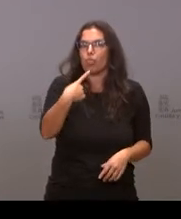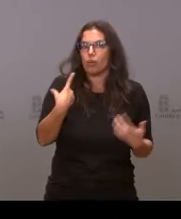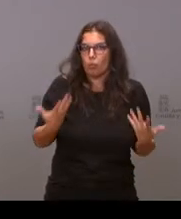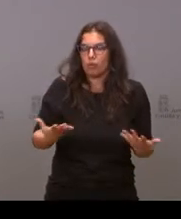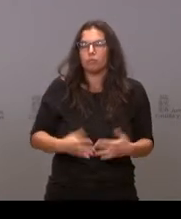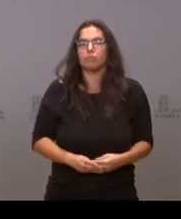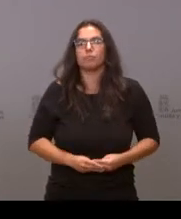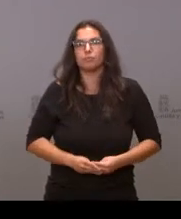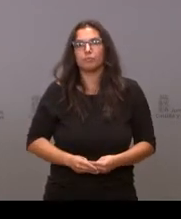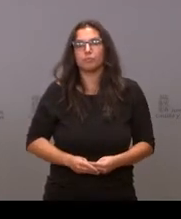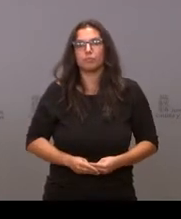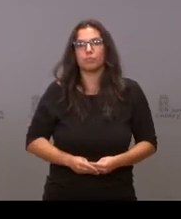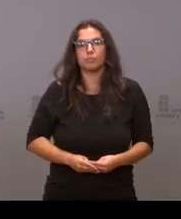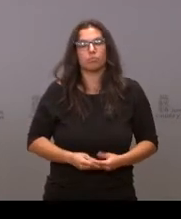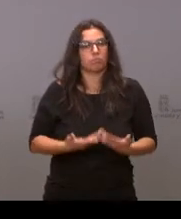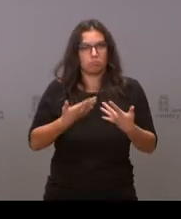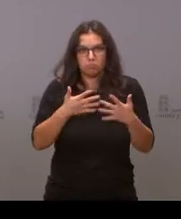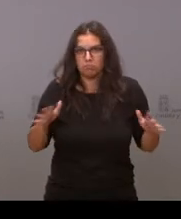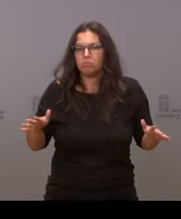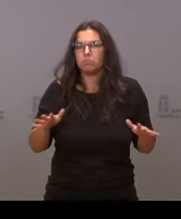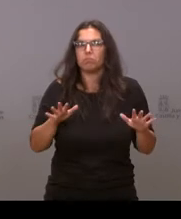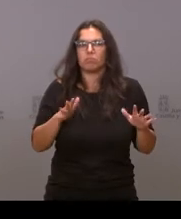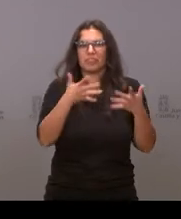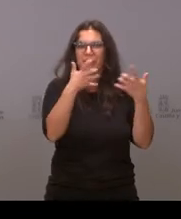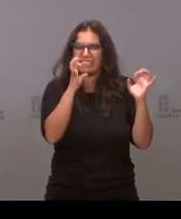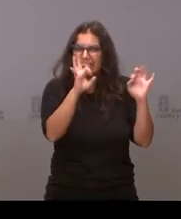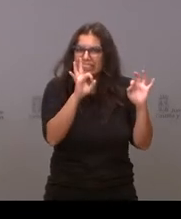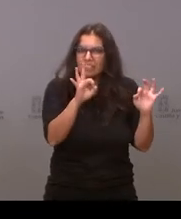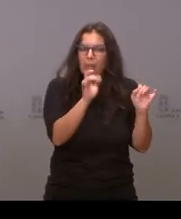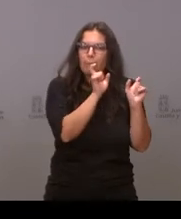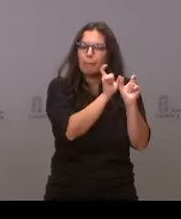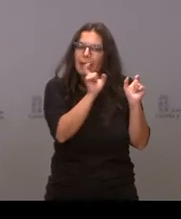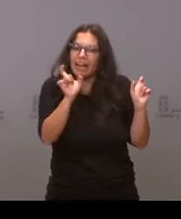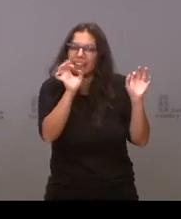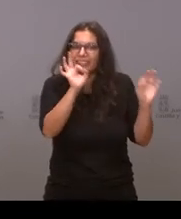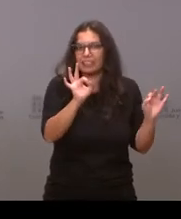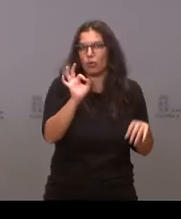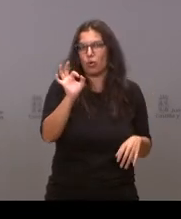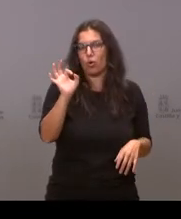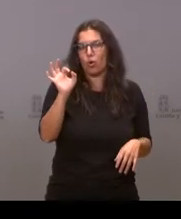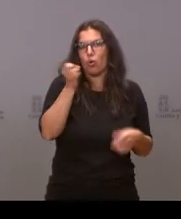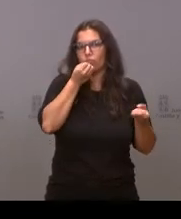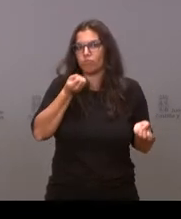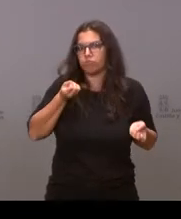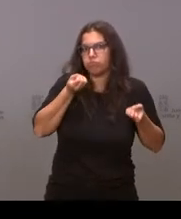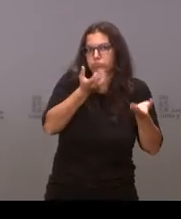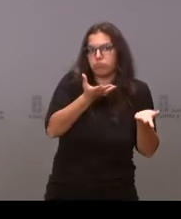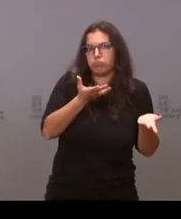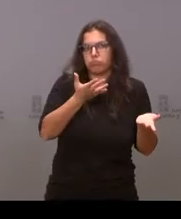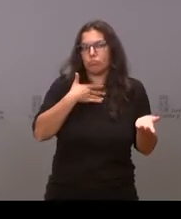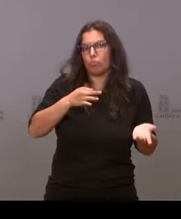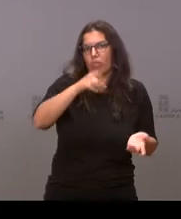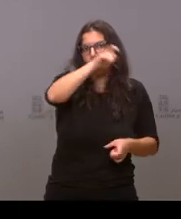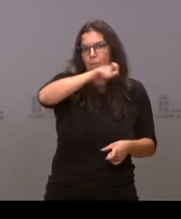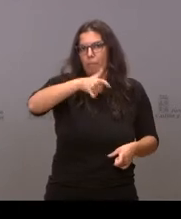que más allá de las palabras concretas y de las valoraciones que pueda hacer cualquier persona